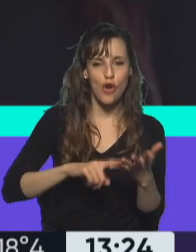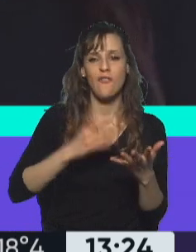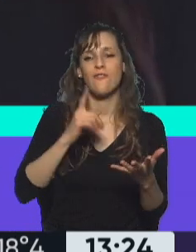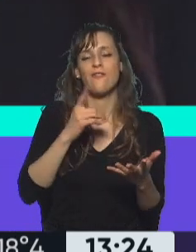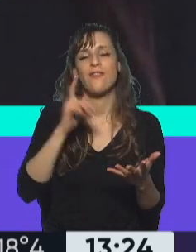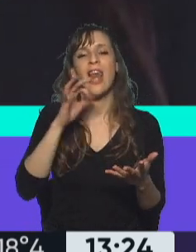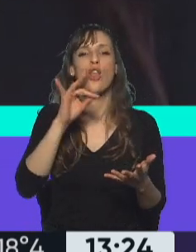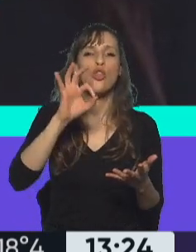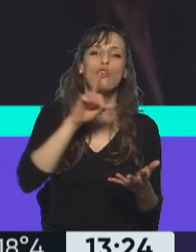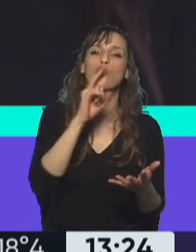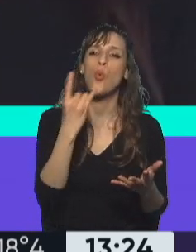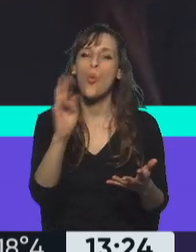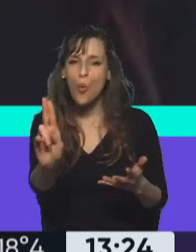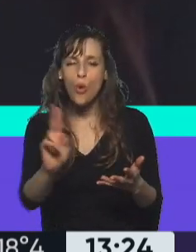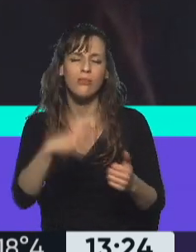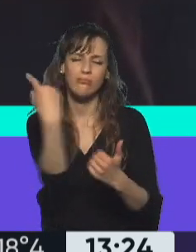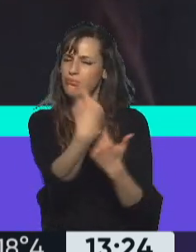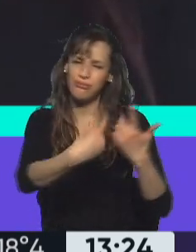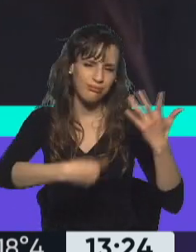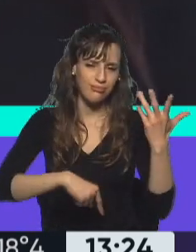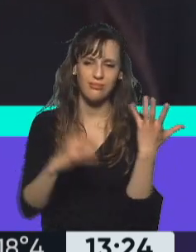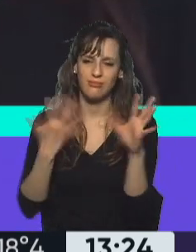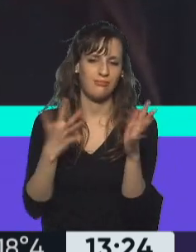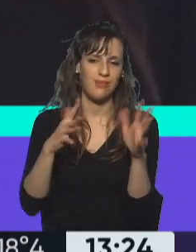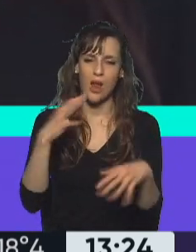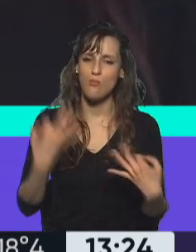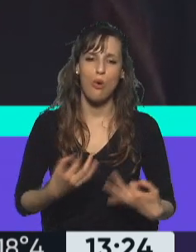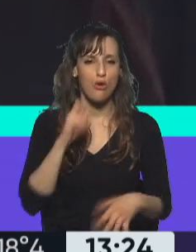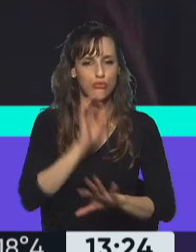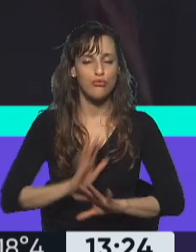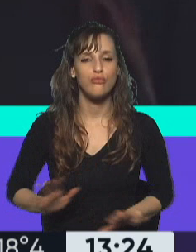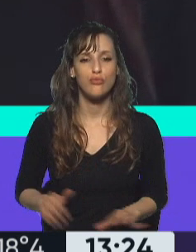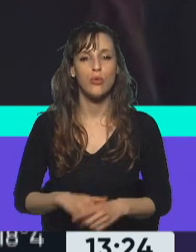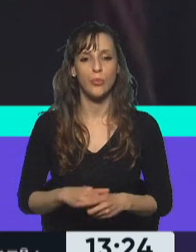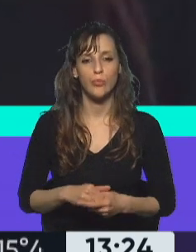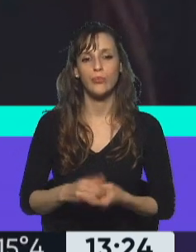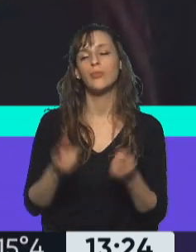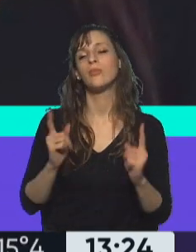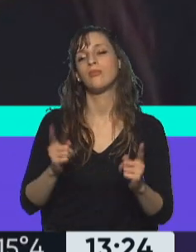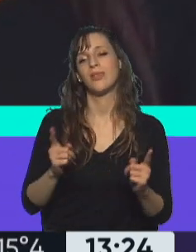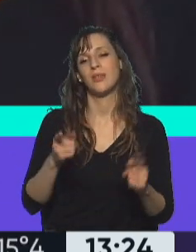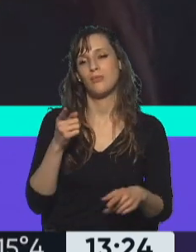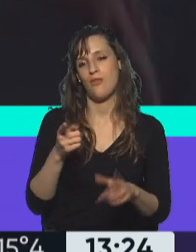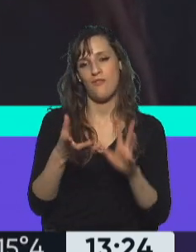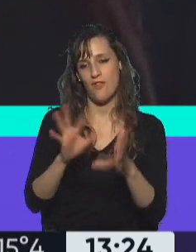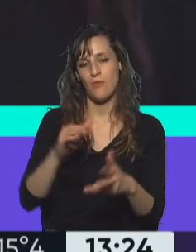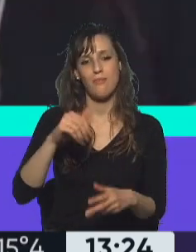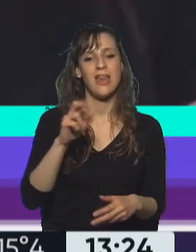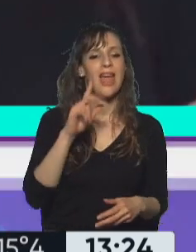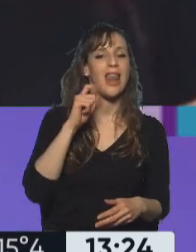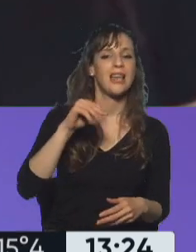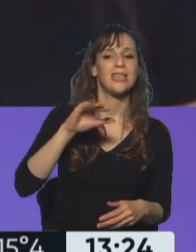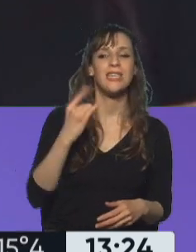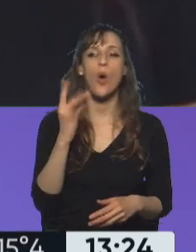Tour. Mucho para ver, mucho para aplaudir. Los amantes del teatro estamos de parabienes con esta retrospectiva de Mariana Chaud en